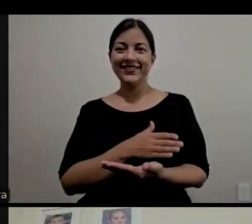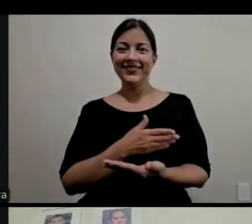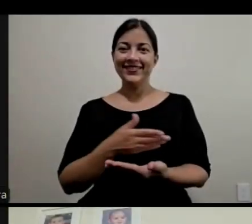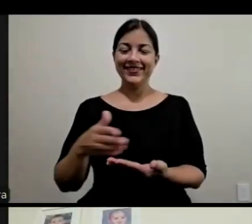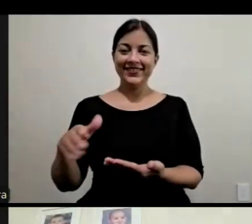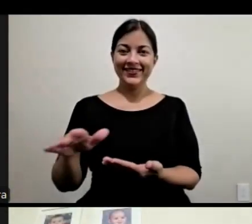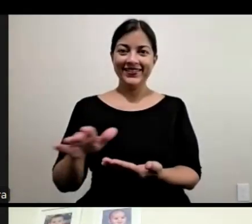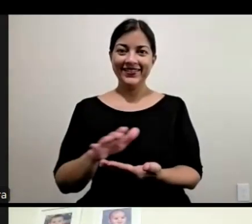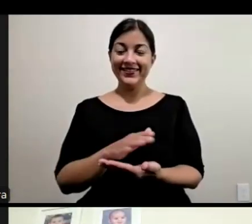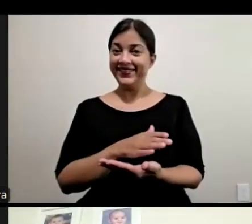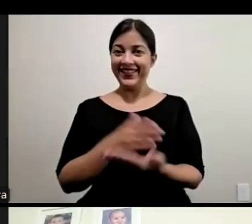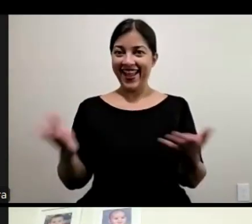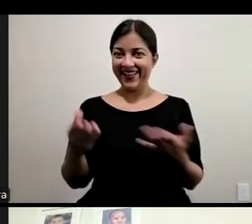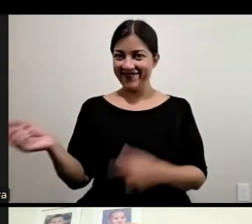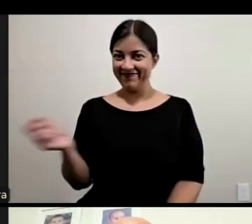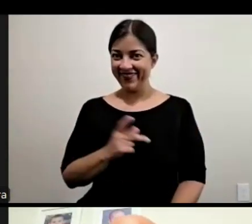Aquí regresamos.